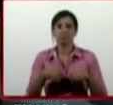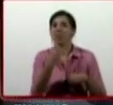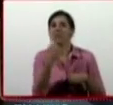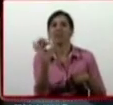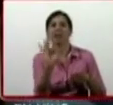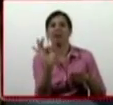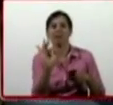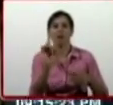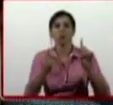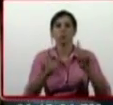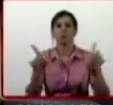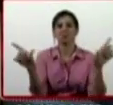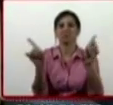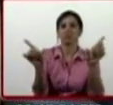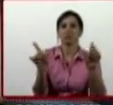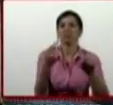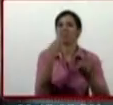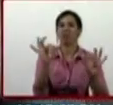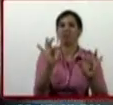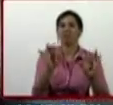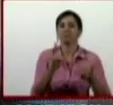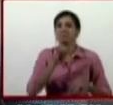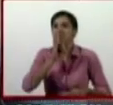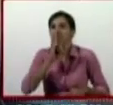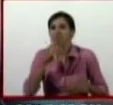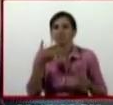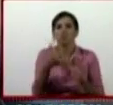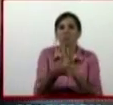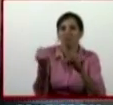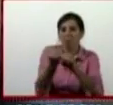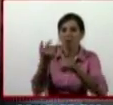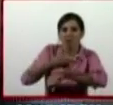gobierno revolucionario, un veto verdadero, ¿no?